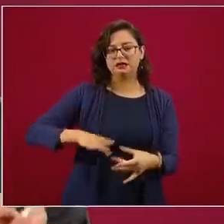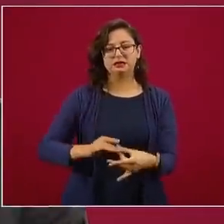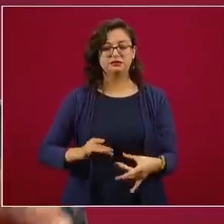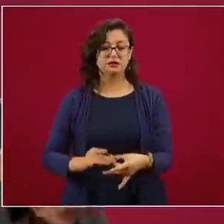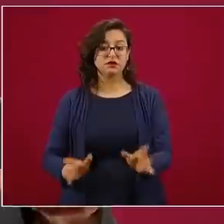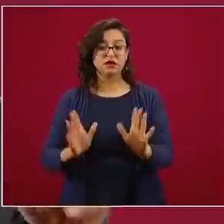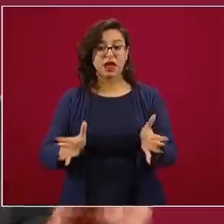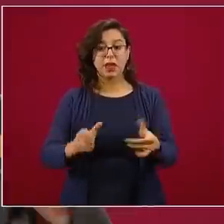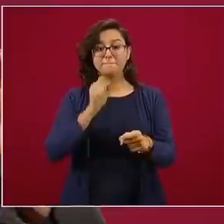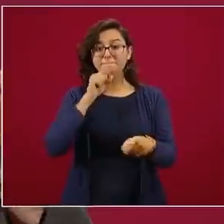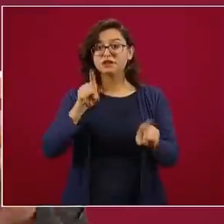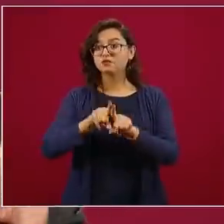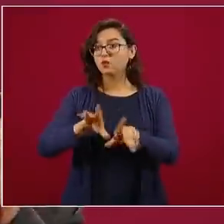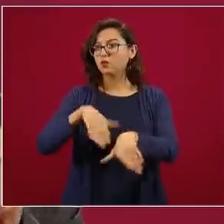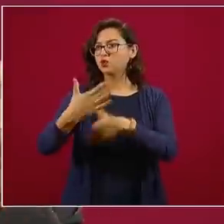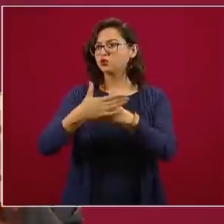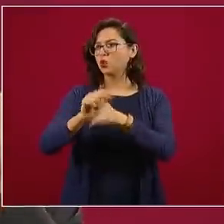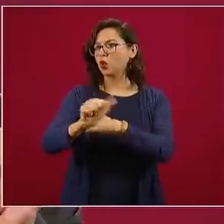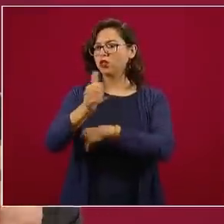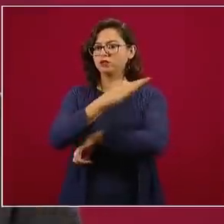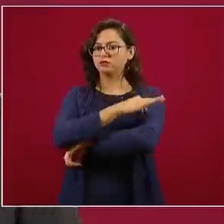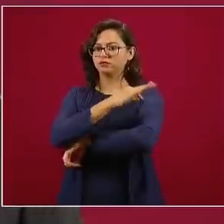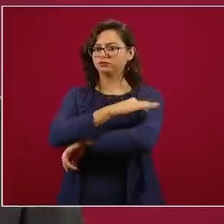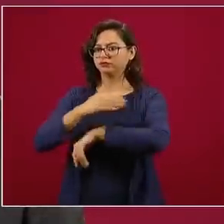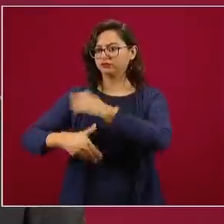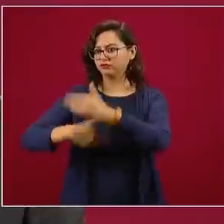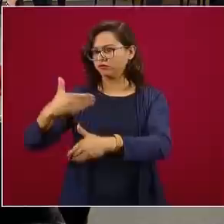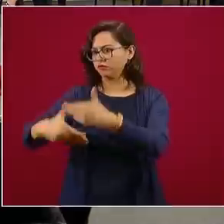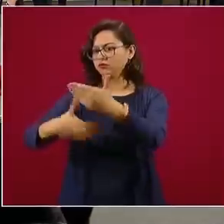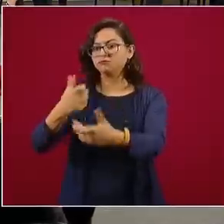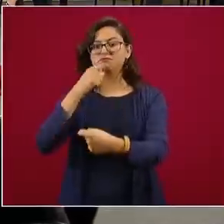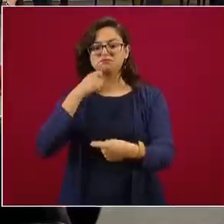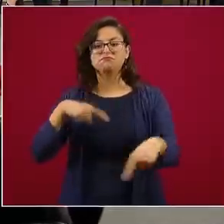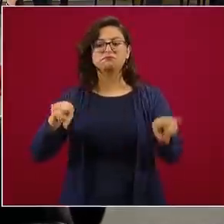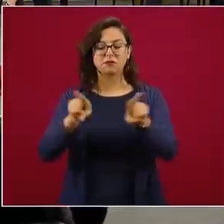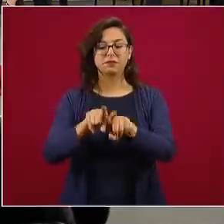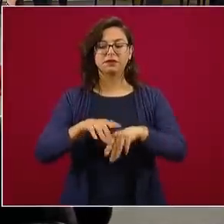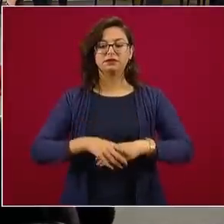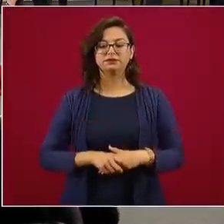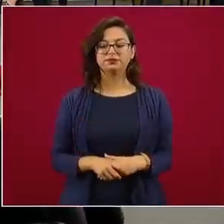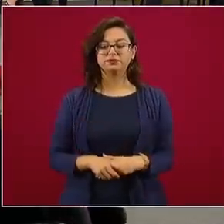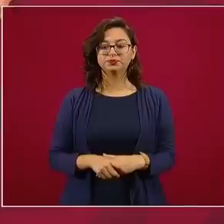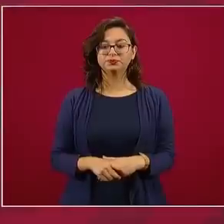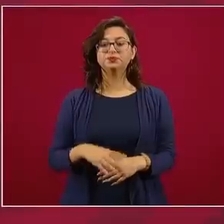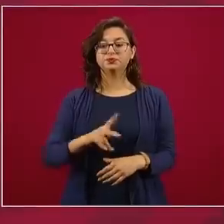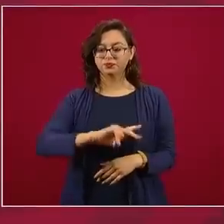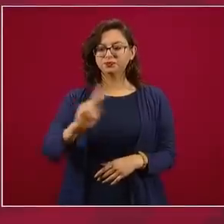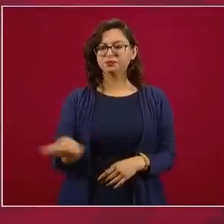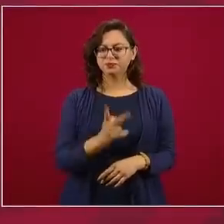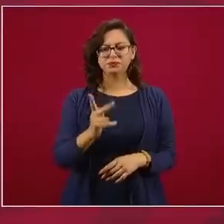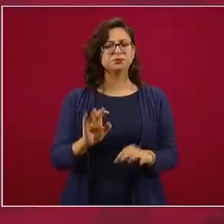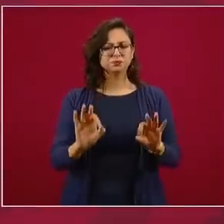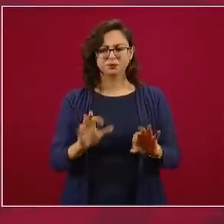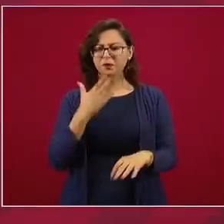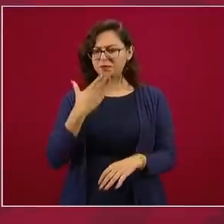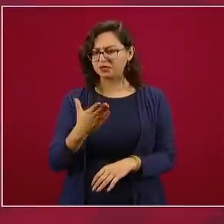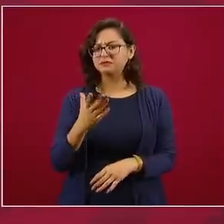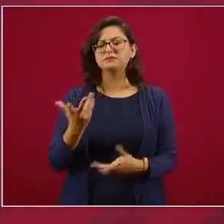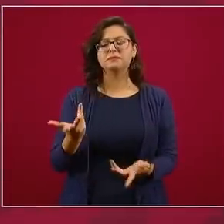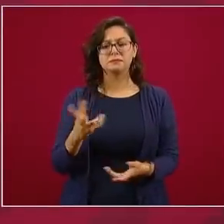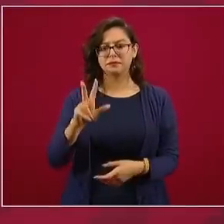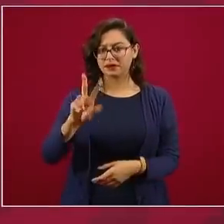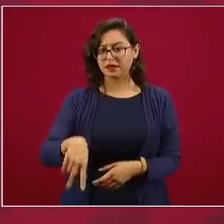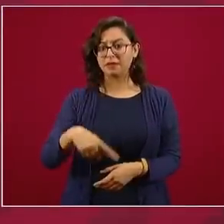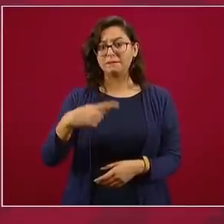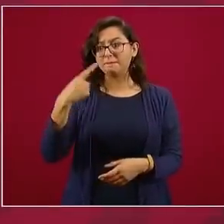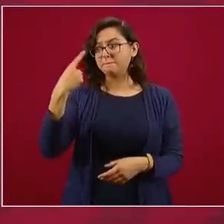como otros en donde se va estableciendo con mayor precisión los blancos de uso. La pregunta es muy legítima, seguramente será para todas las